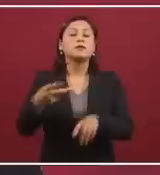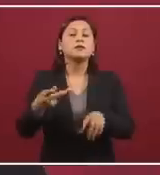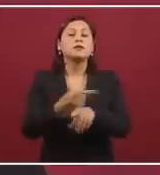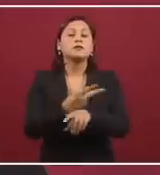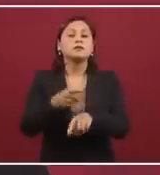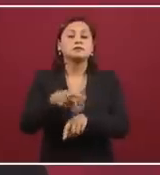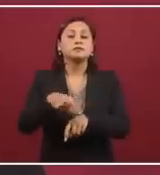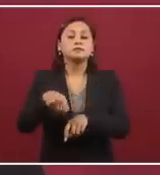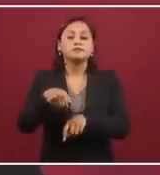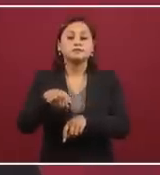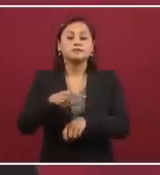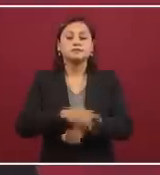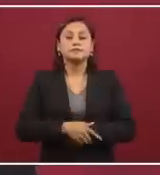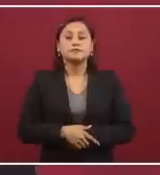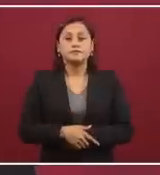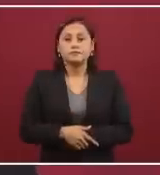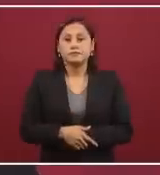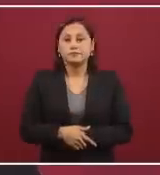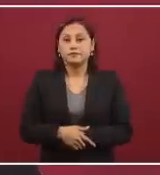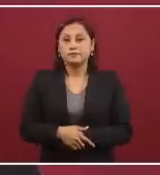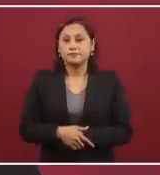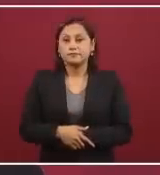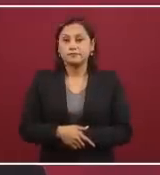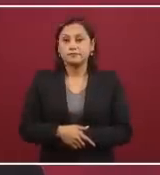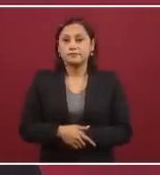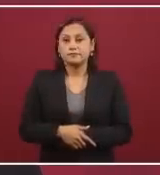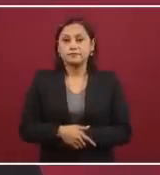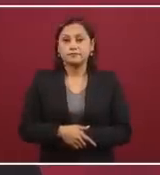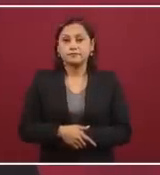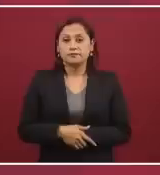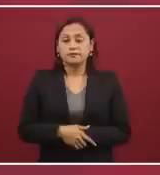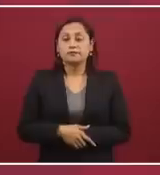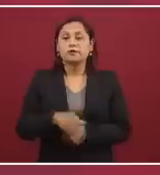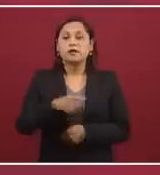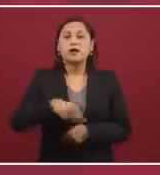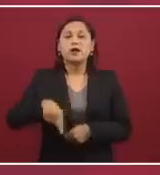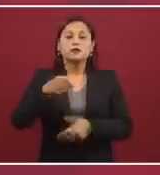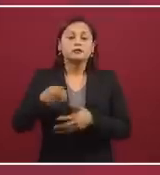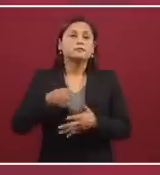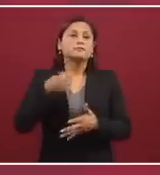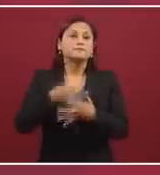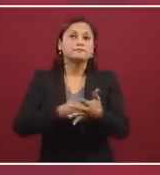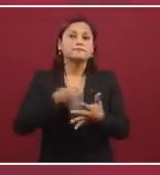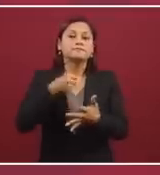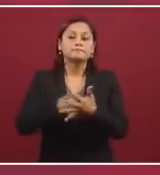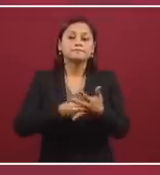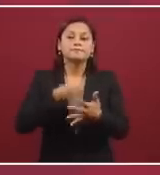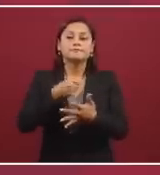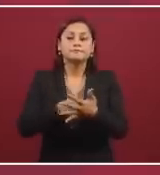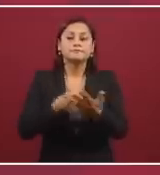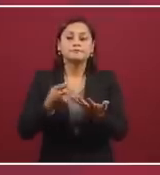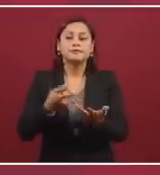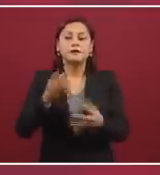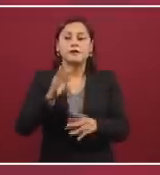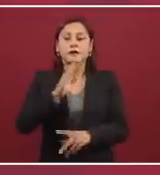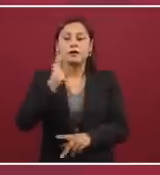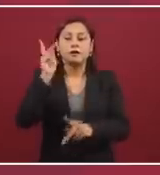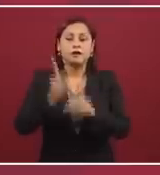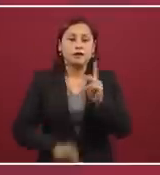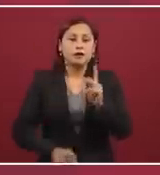para exigir el que se detuvieran las razias las